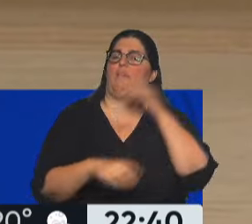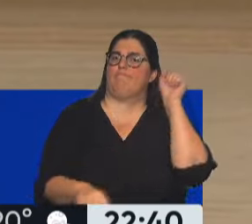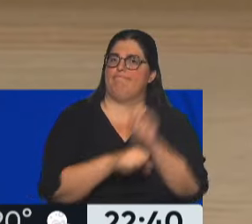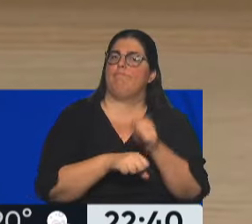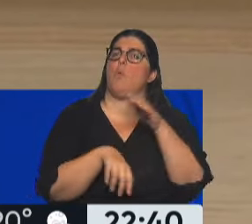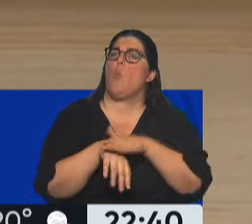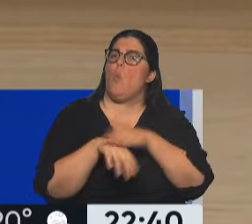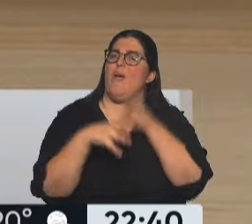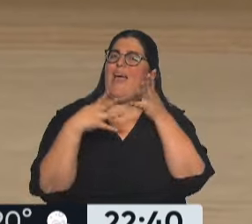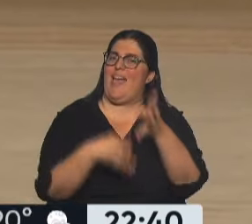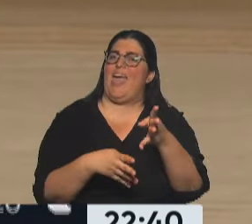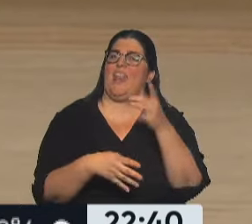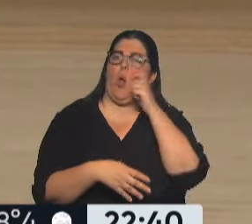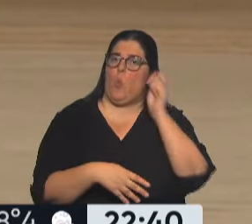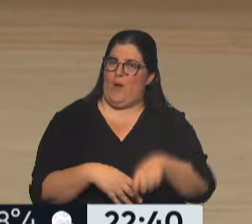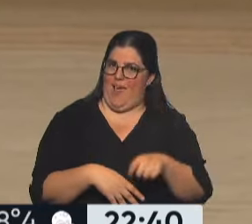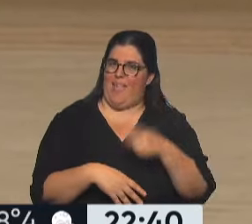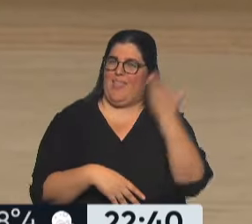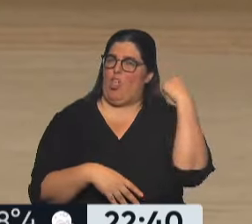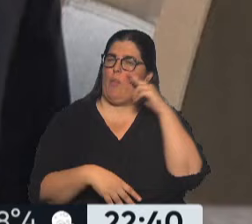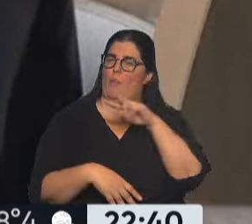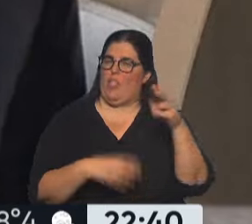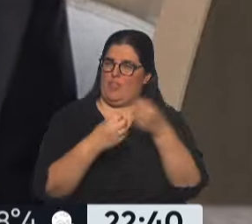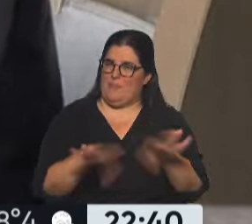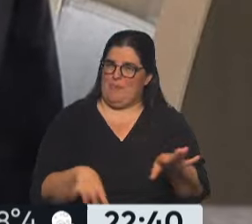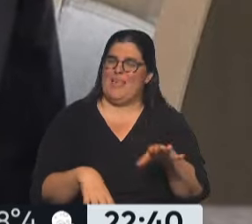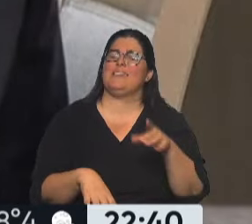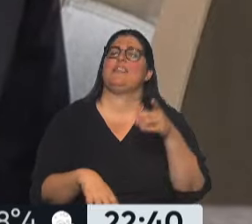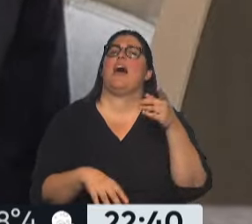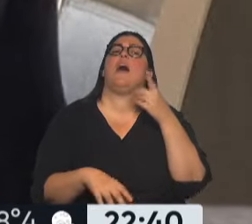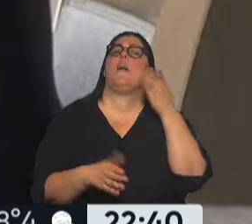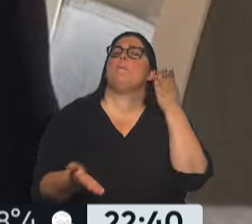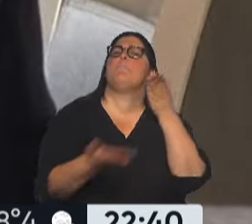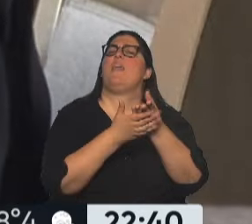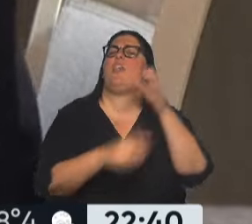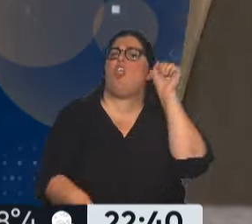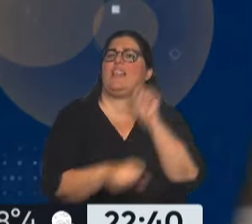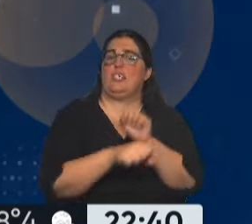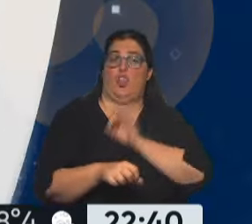comenzó en el 2022. La detención fue ordenada el año pasado.